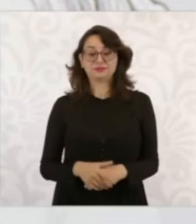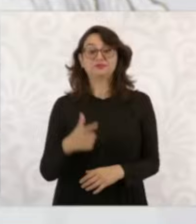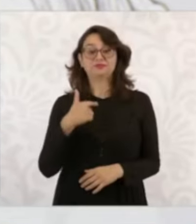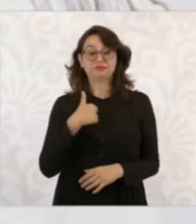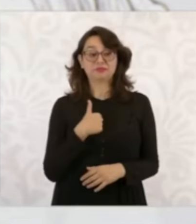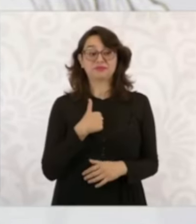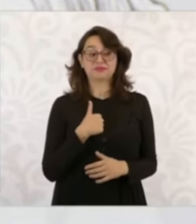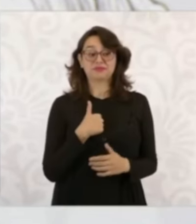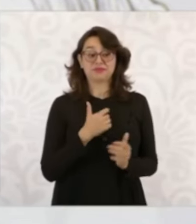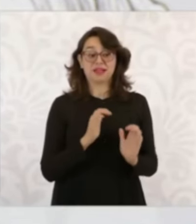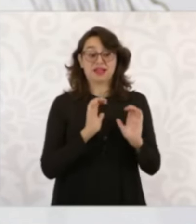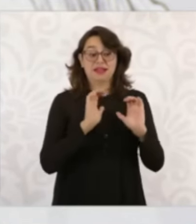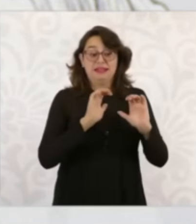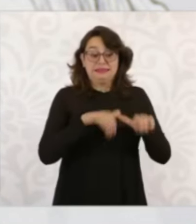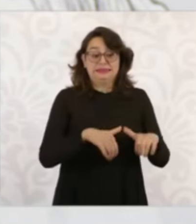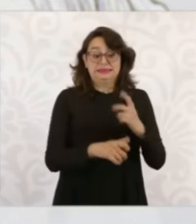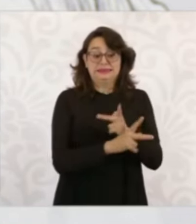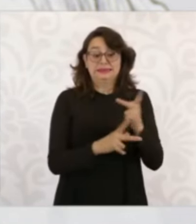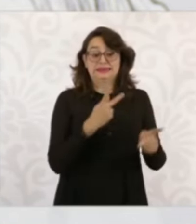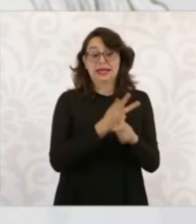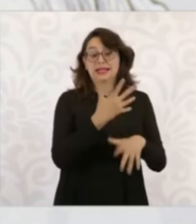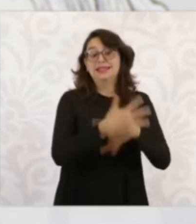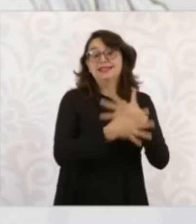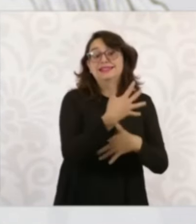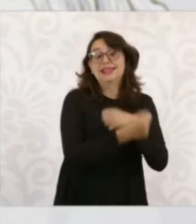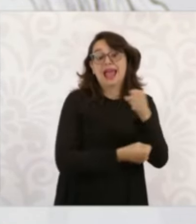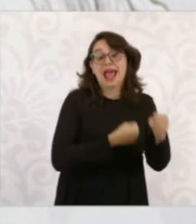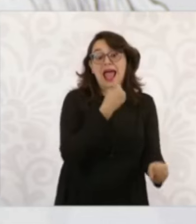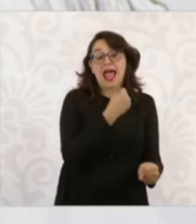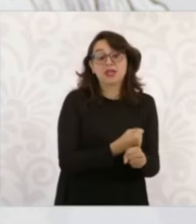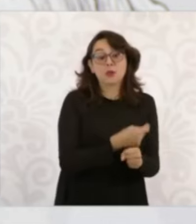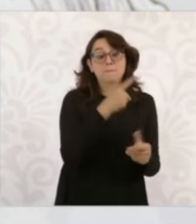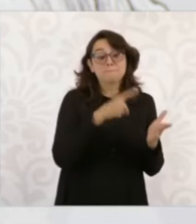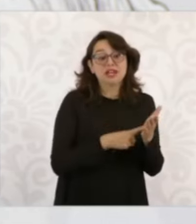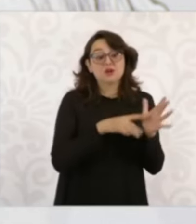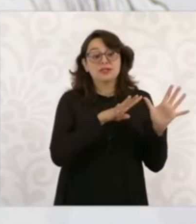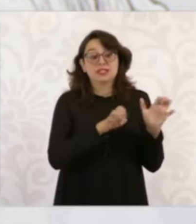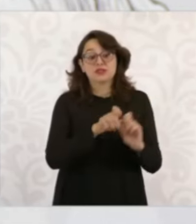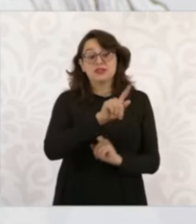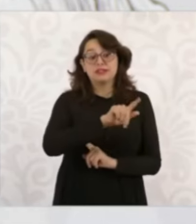llovió, en noviembre del 77,